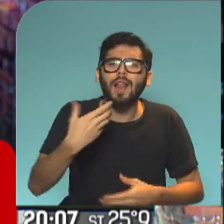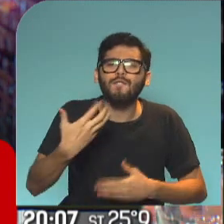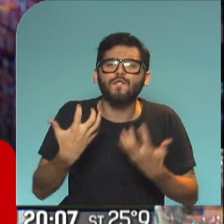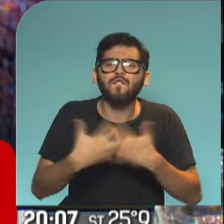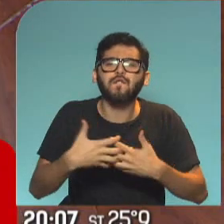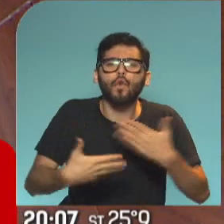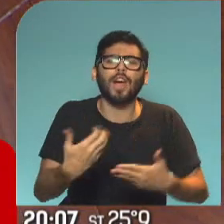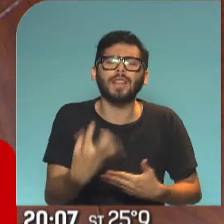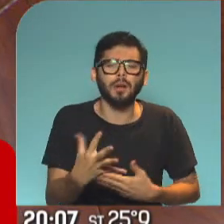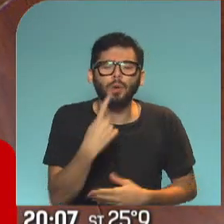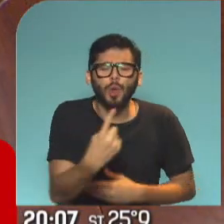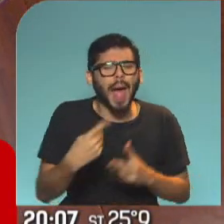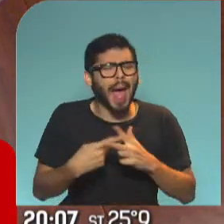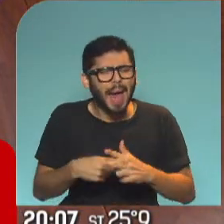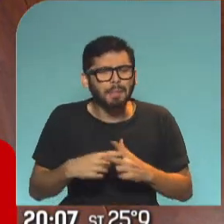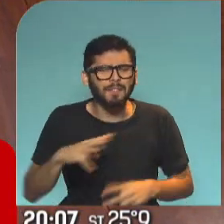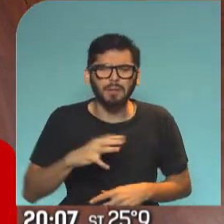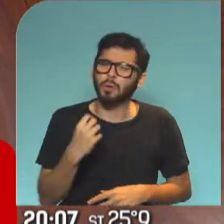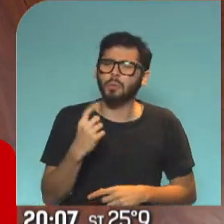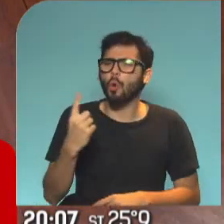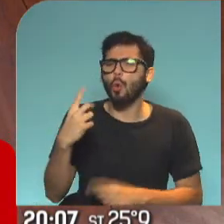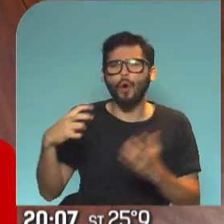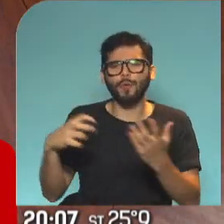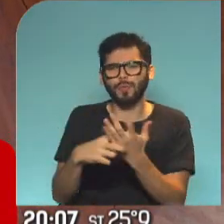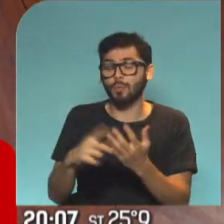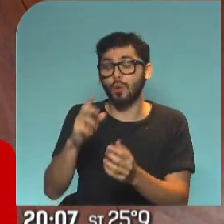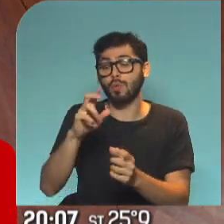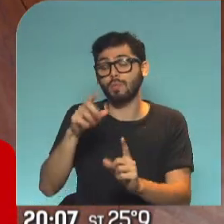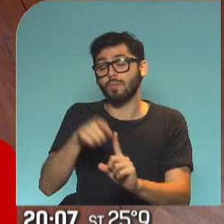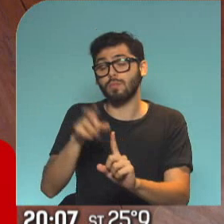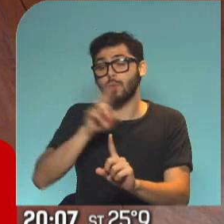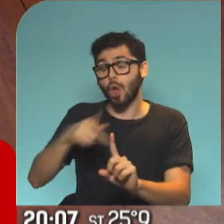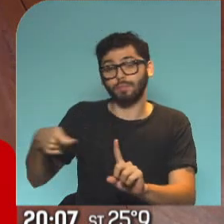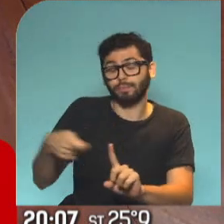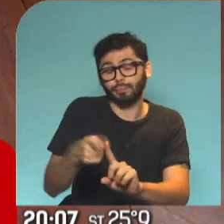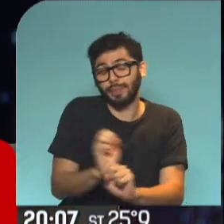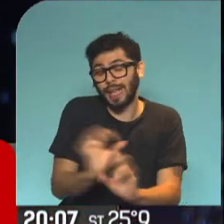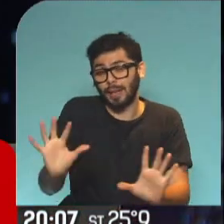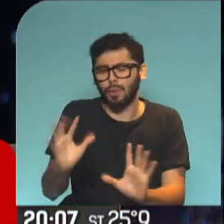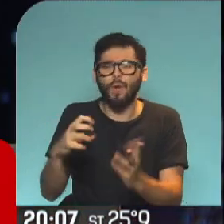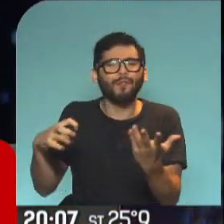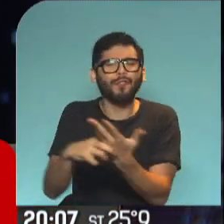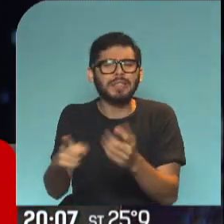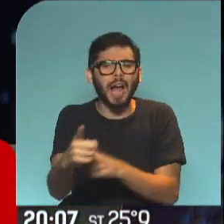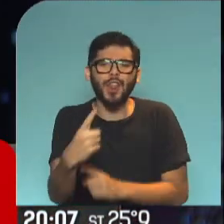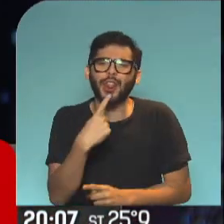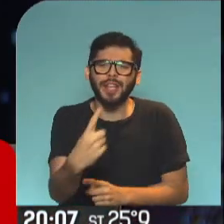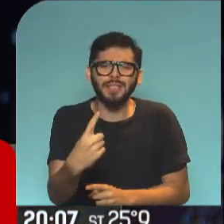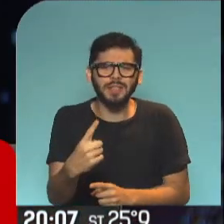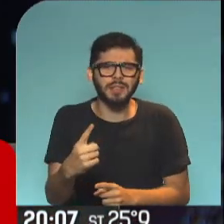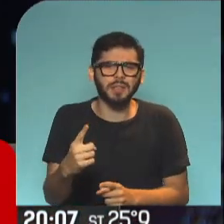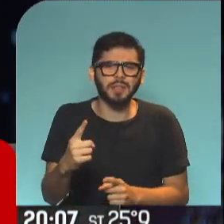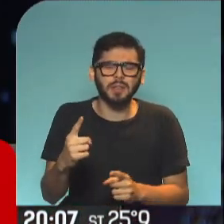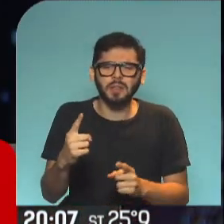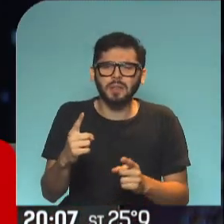concepto de una herramienta porque hemos escuchado aquí un fiscal luego de uno de los más brutales femicidios de los últimos días es decir termina siendo un hecho simbólico